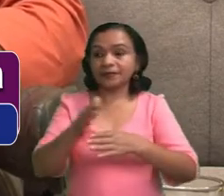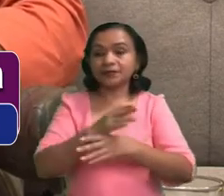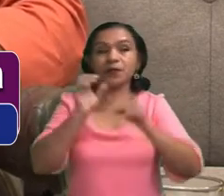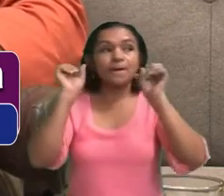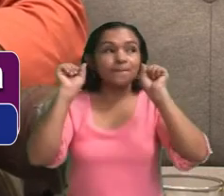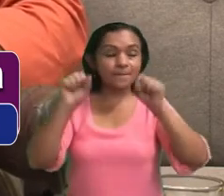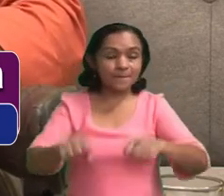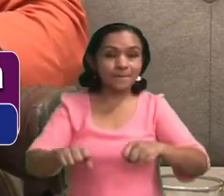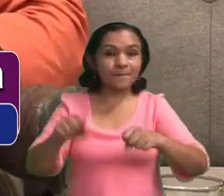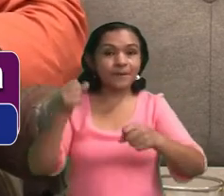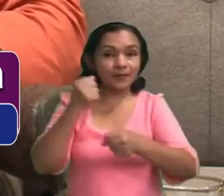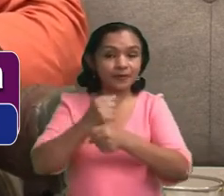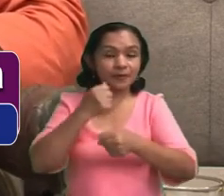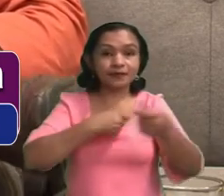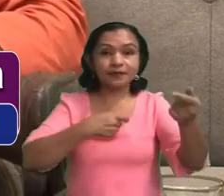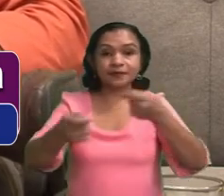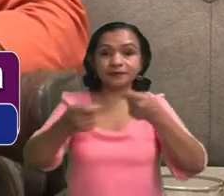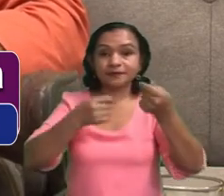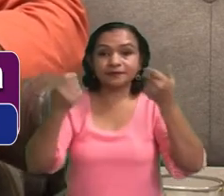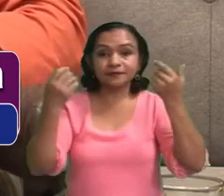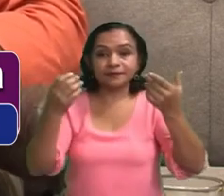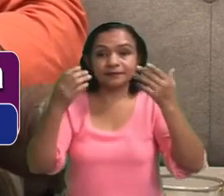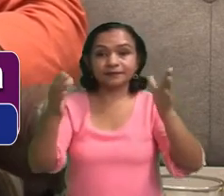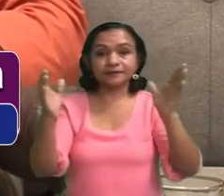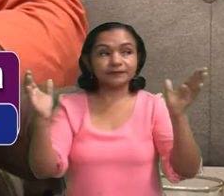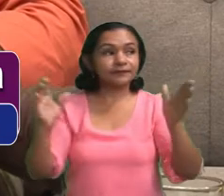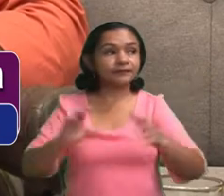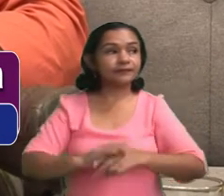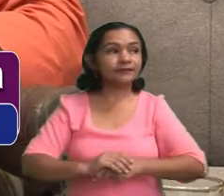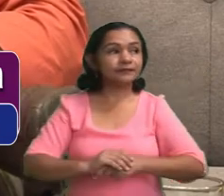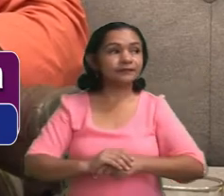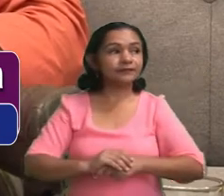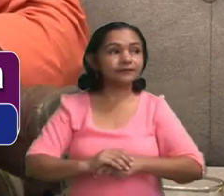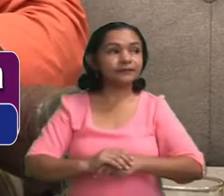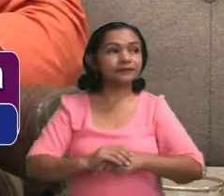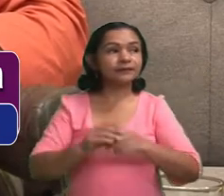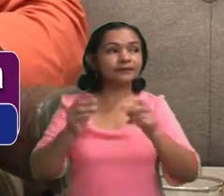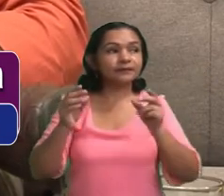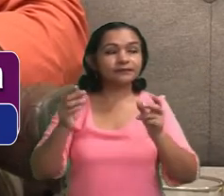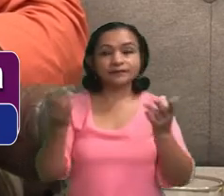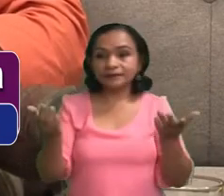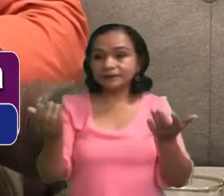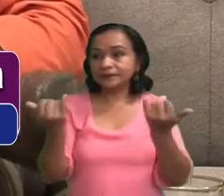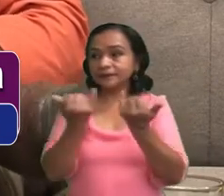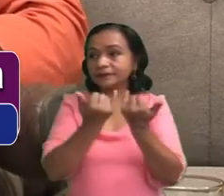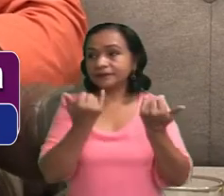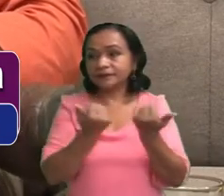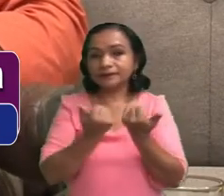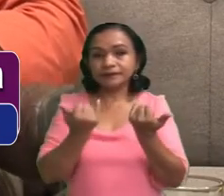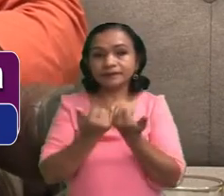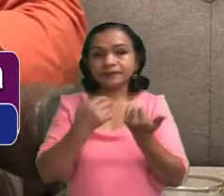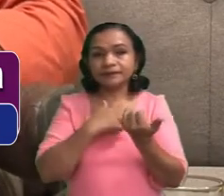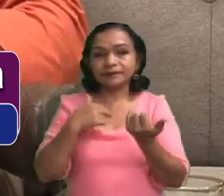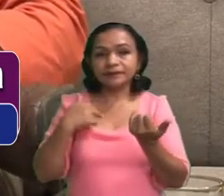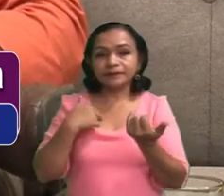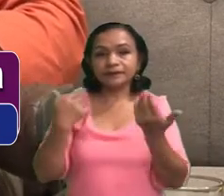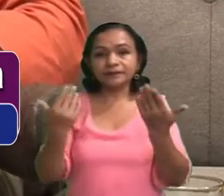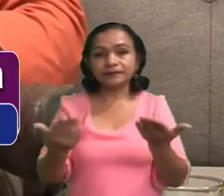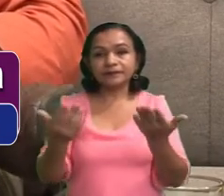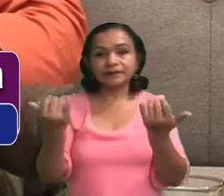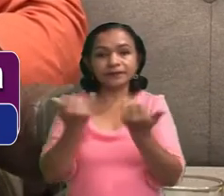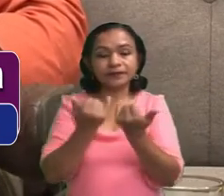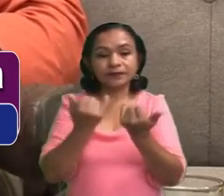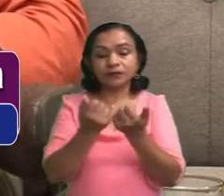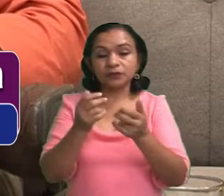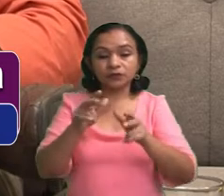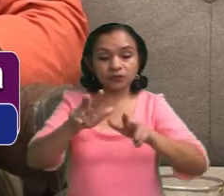poder producir y exportar un producto. Por ejemplo, se nos ocurre producir iguanas en cautiverio. Ok, estas iguanas